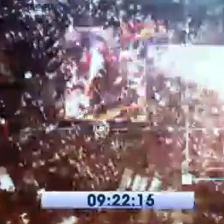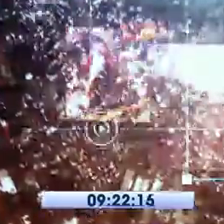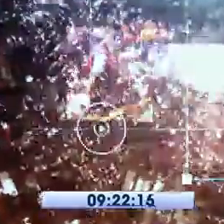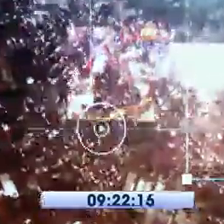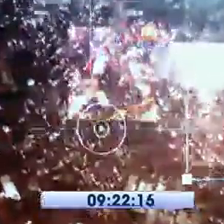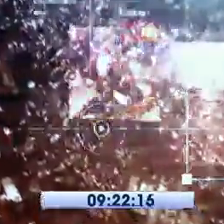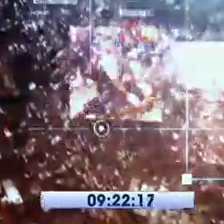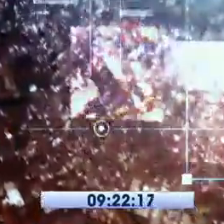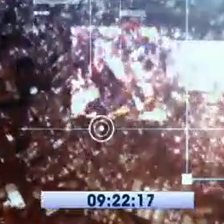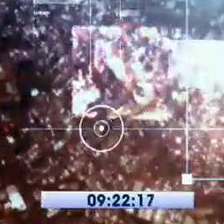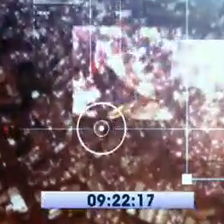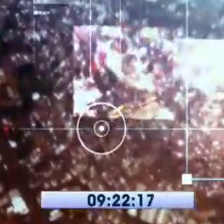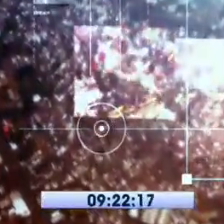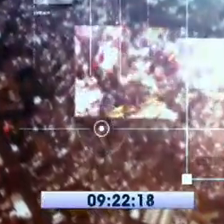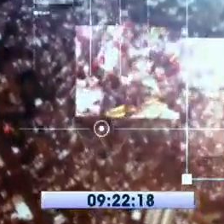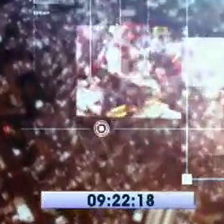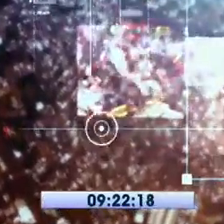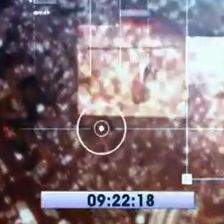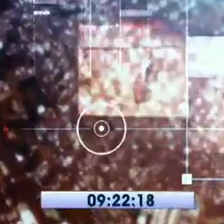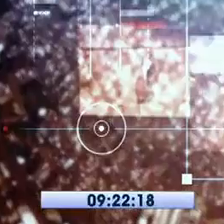no no no